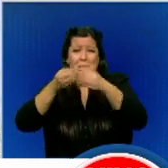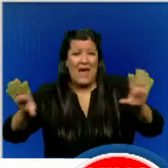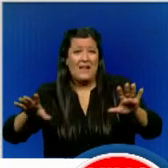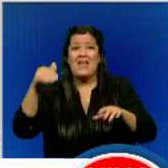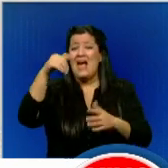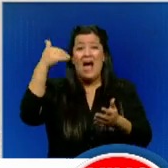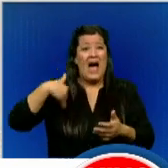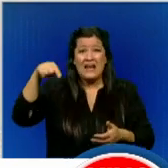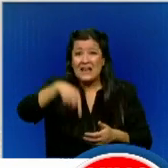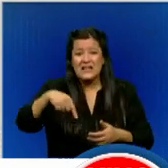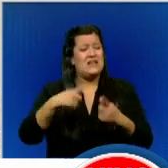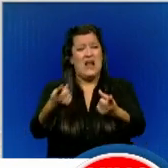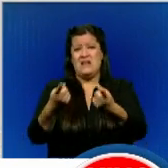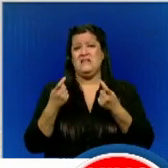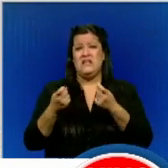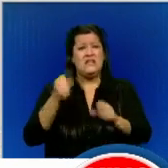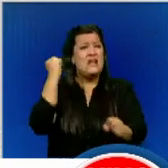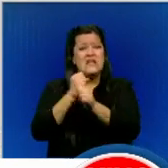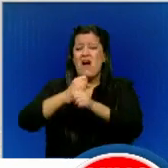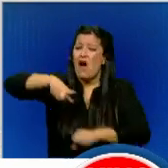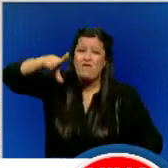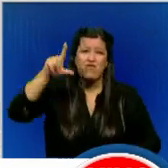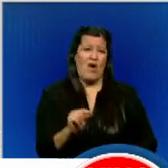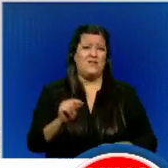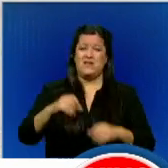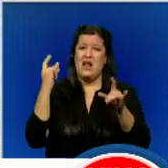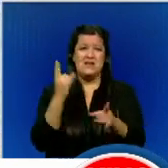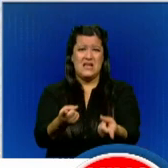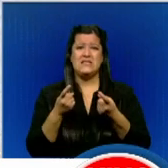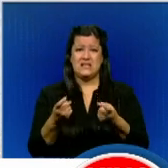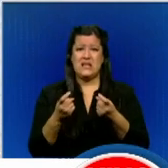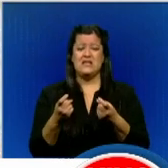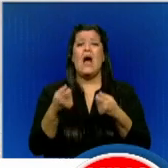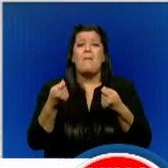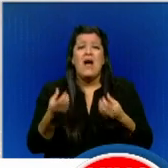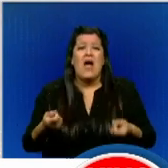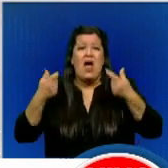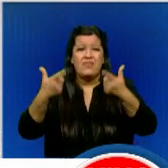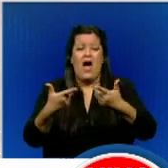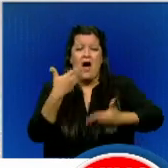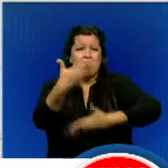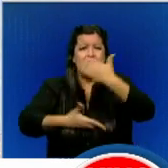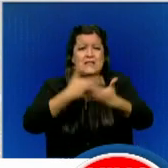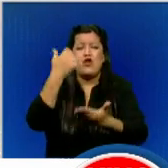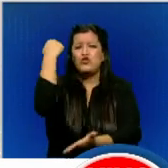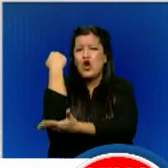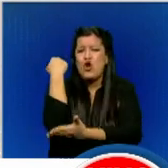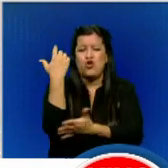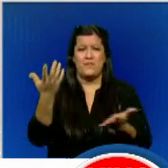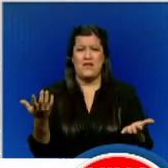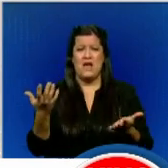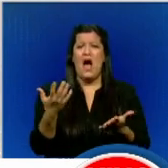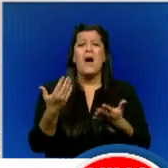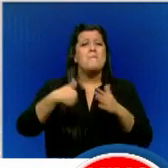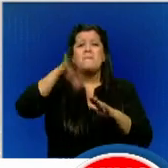necesita trabajar fuertemente en generar un desarrollo económico basado